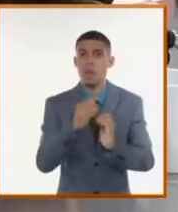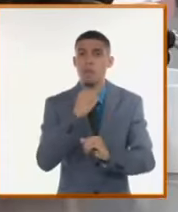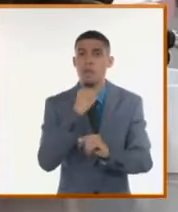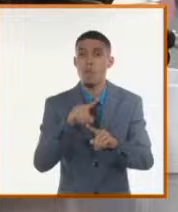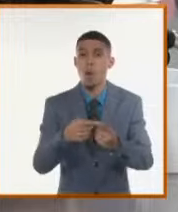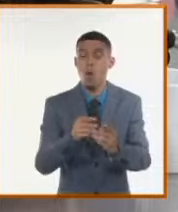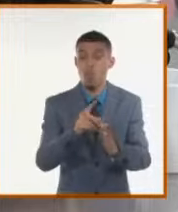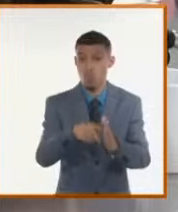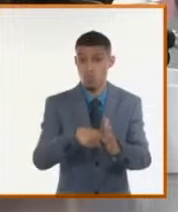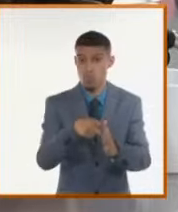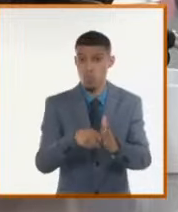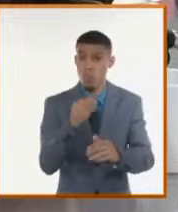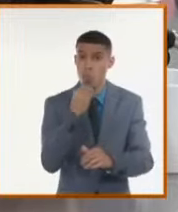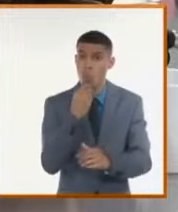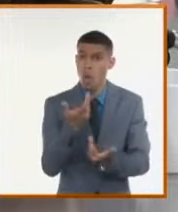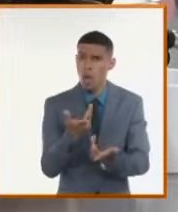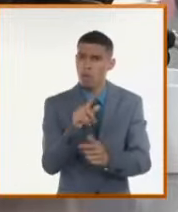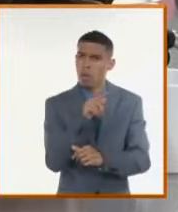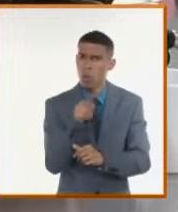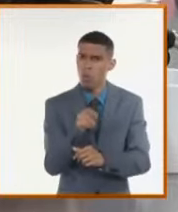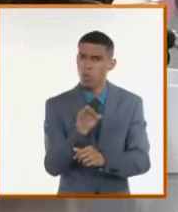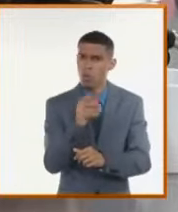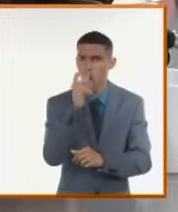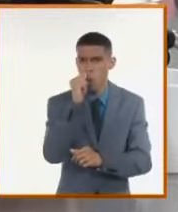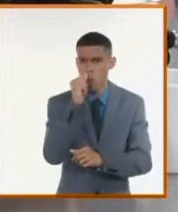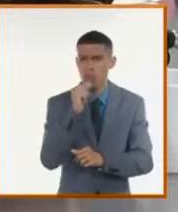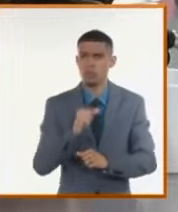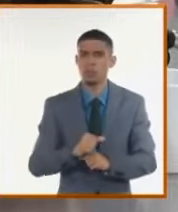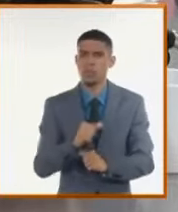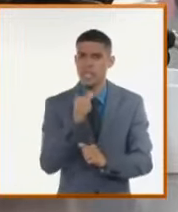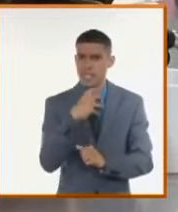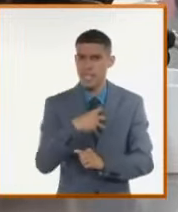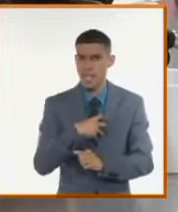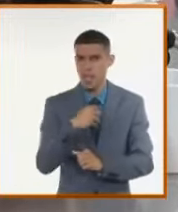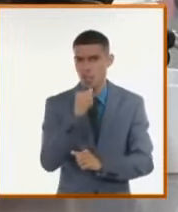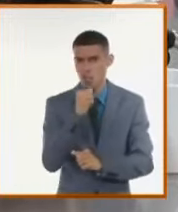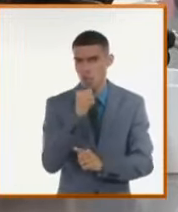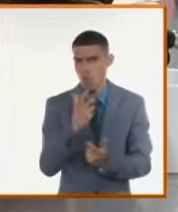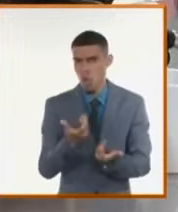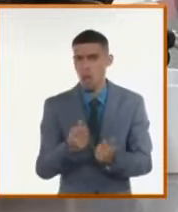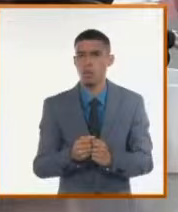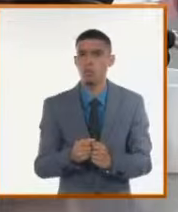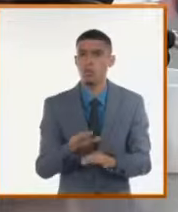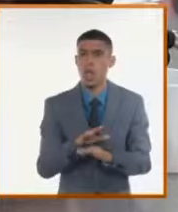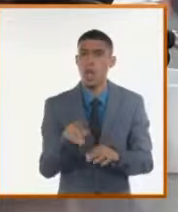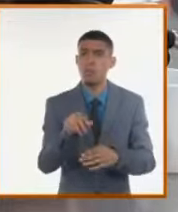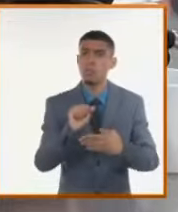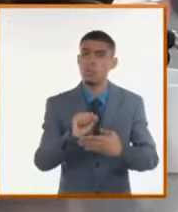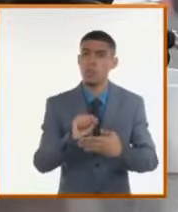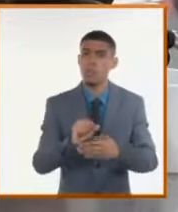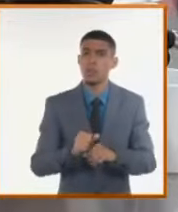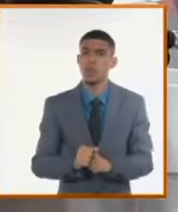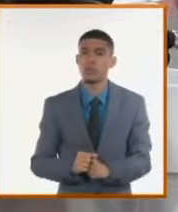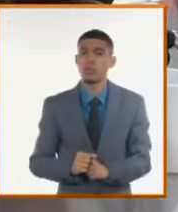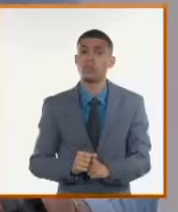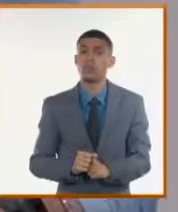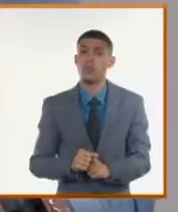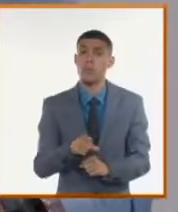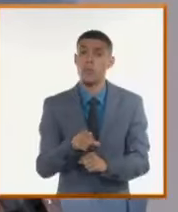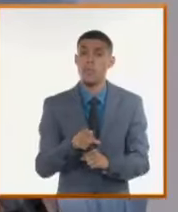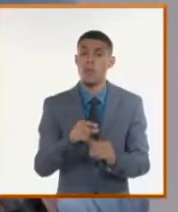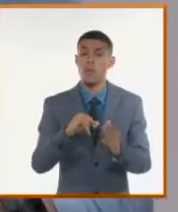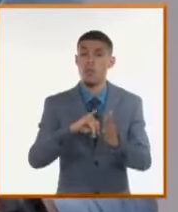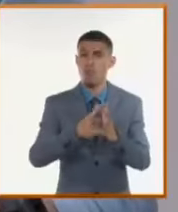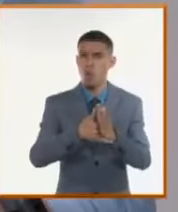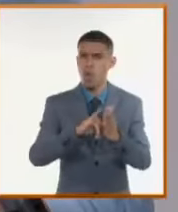eh es posible eso ayer usted hablaba de alguna manera sobre eso se ha se ha valorado ese servicio Sí como no es una de una de las proyecciones de la Unión de